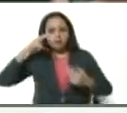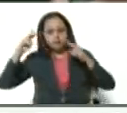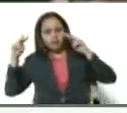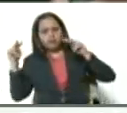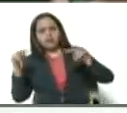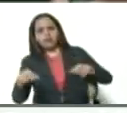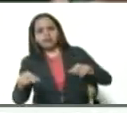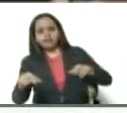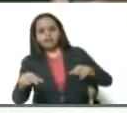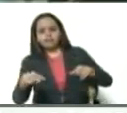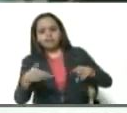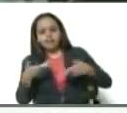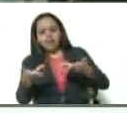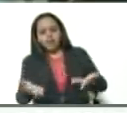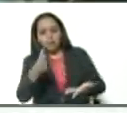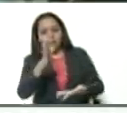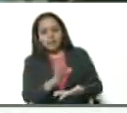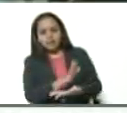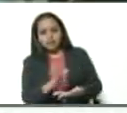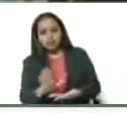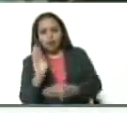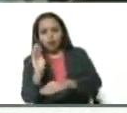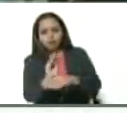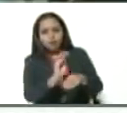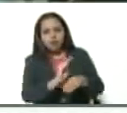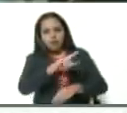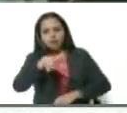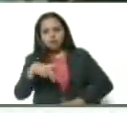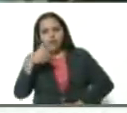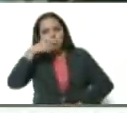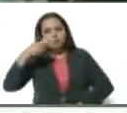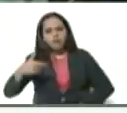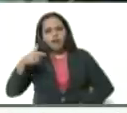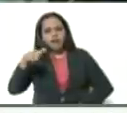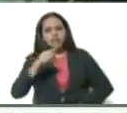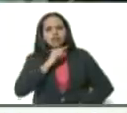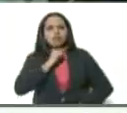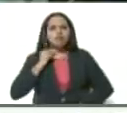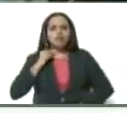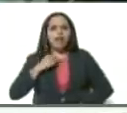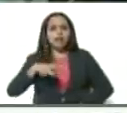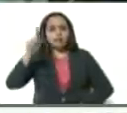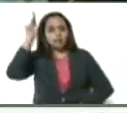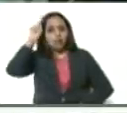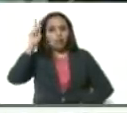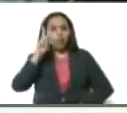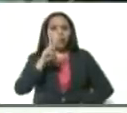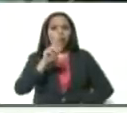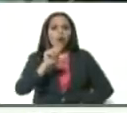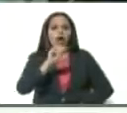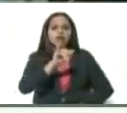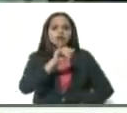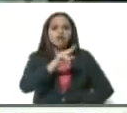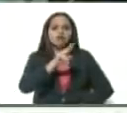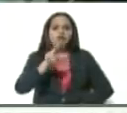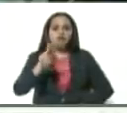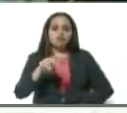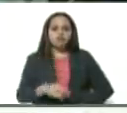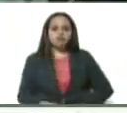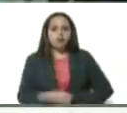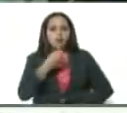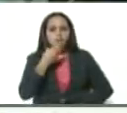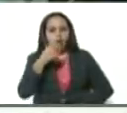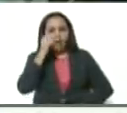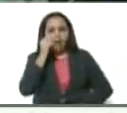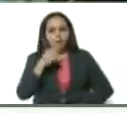sus bendiciones y protegiendo a nuestro pueblo, este cura guayú, este buen hombre. Bueno,